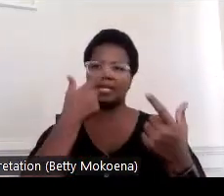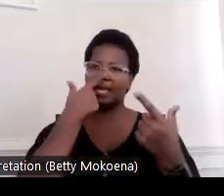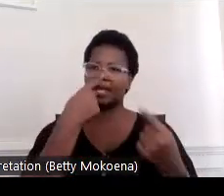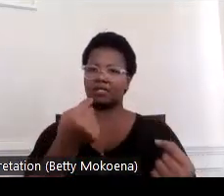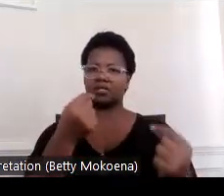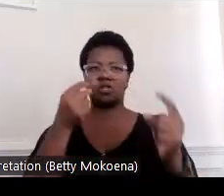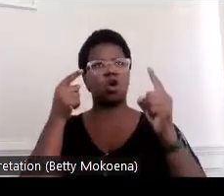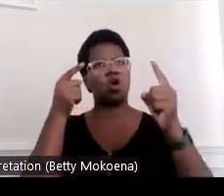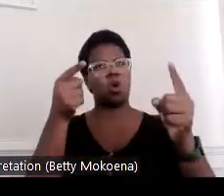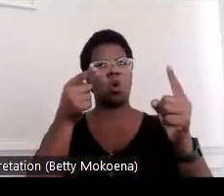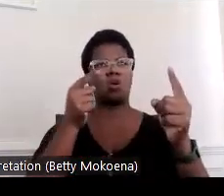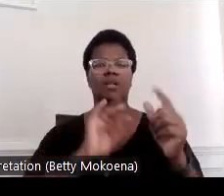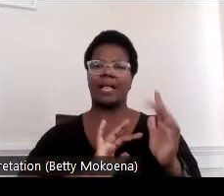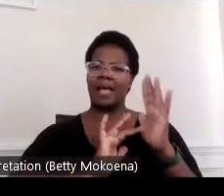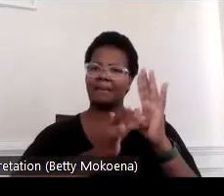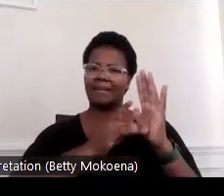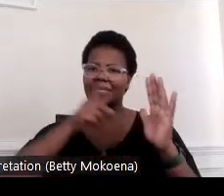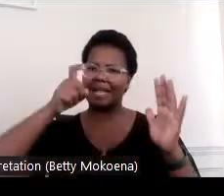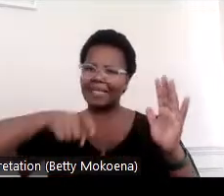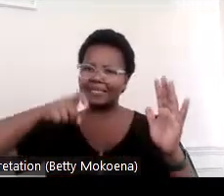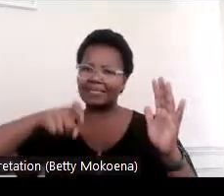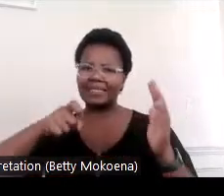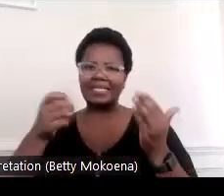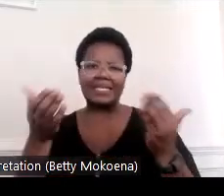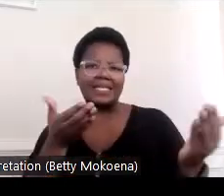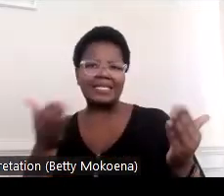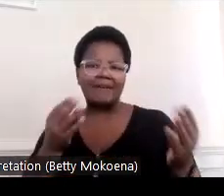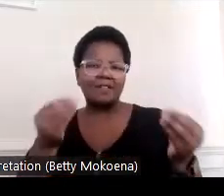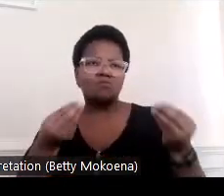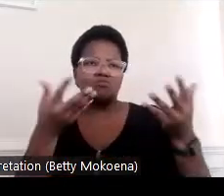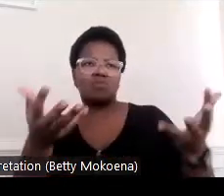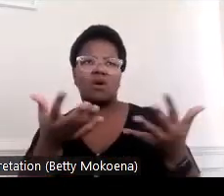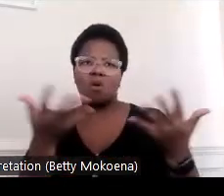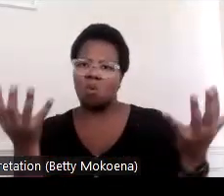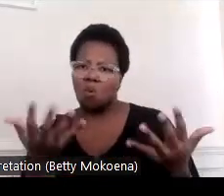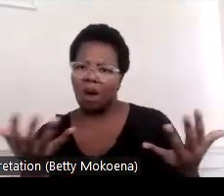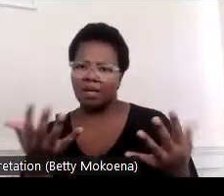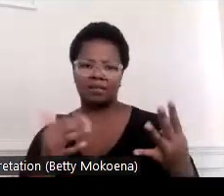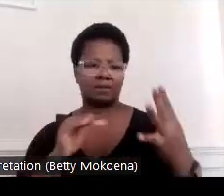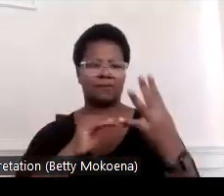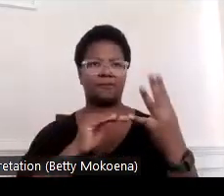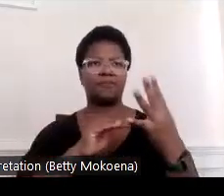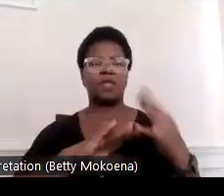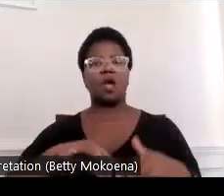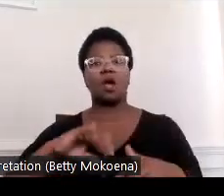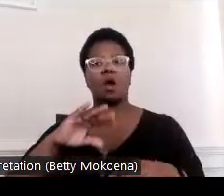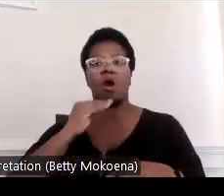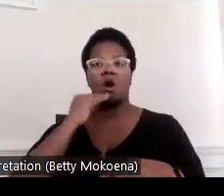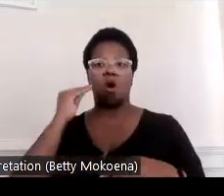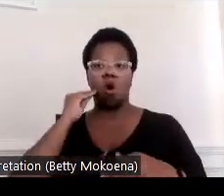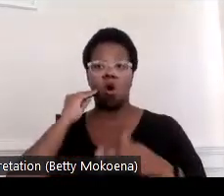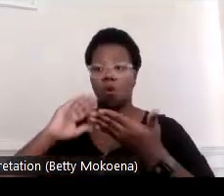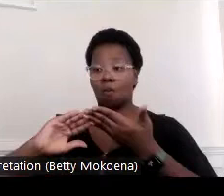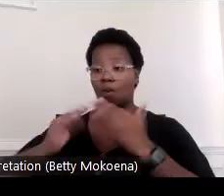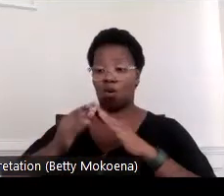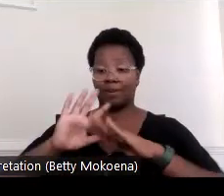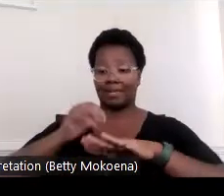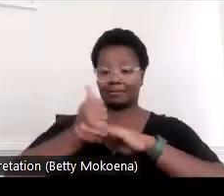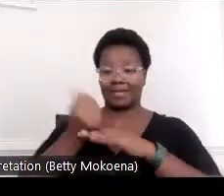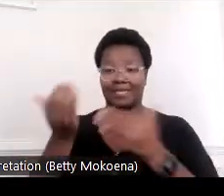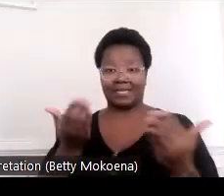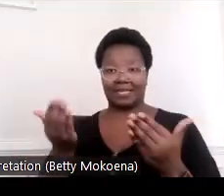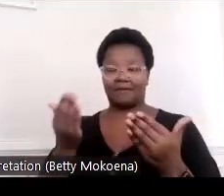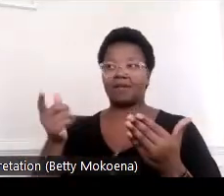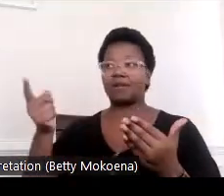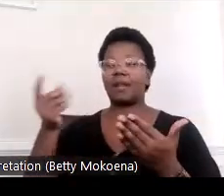fortalezas sus intereses sus metas sus necesidades médicas y Qué servicios guías están recibiendo verdad Qué